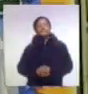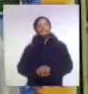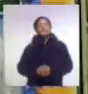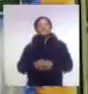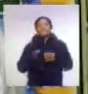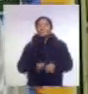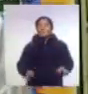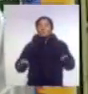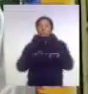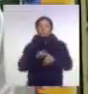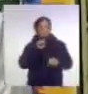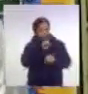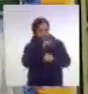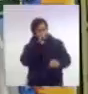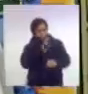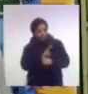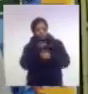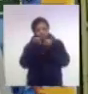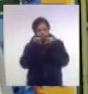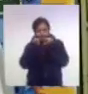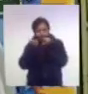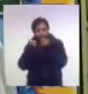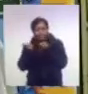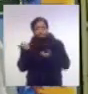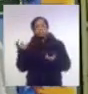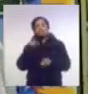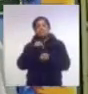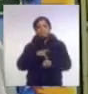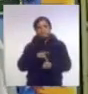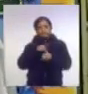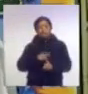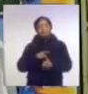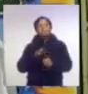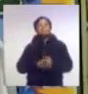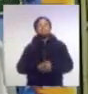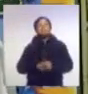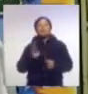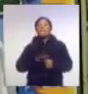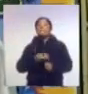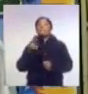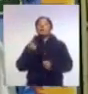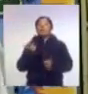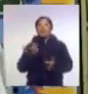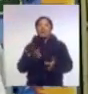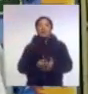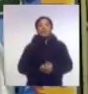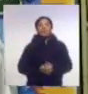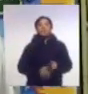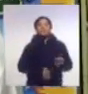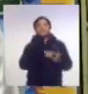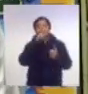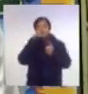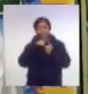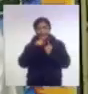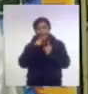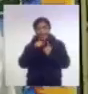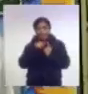ser supervisado en el control de peso porque primero, tenemos que someter al paciente a una